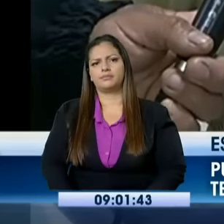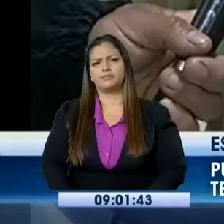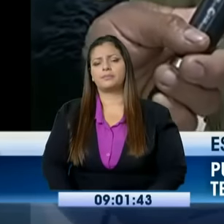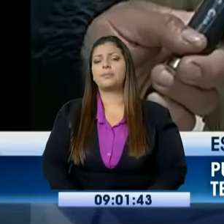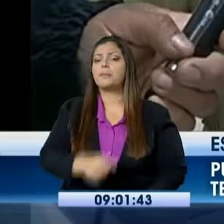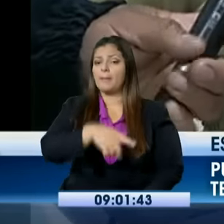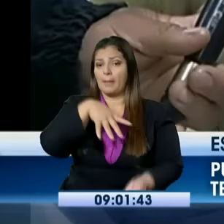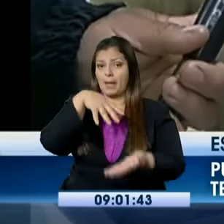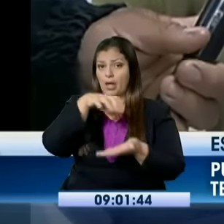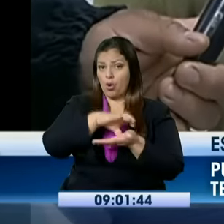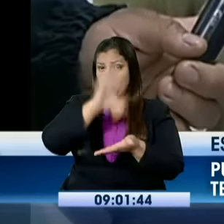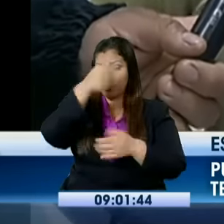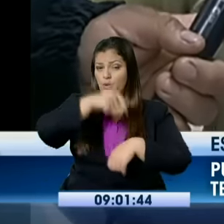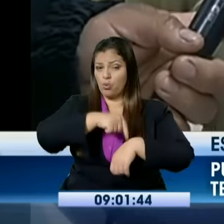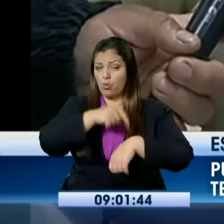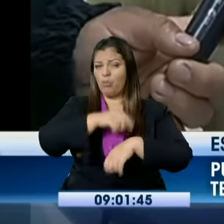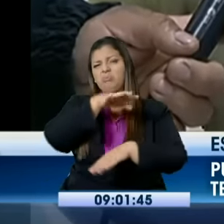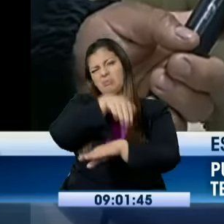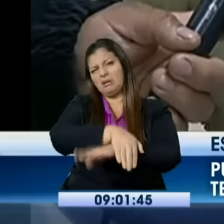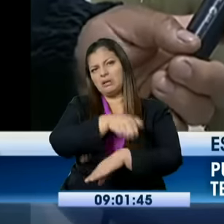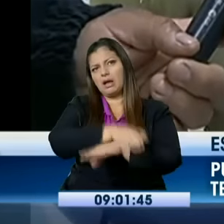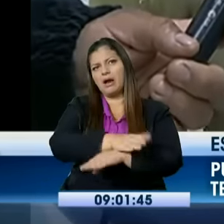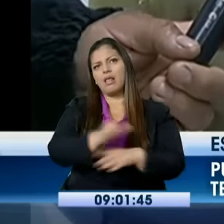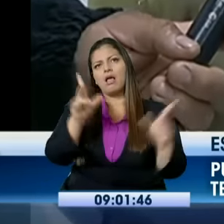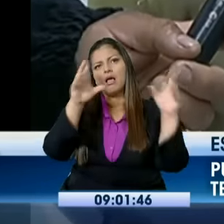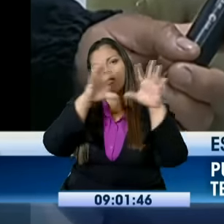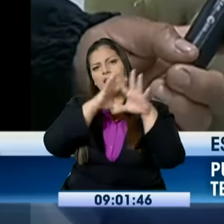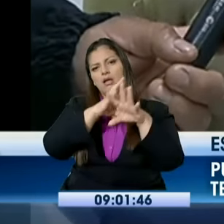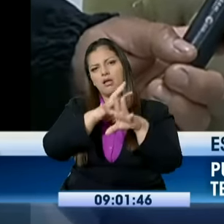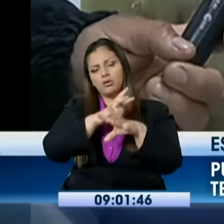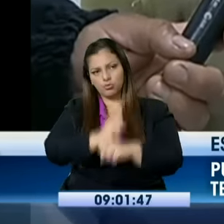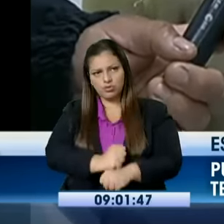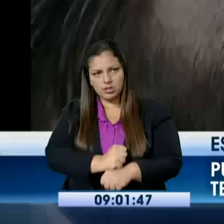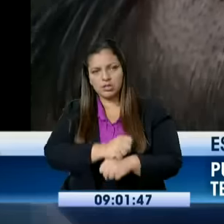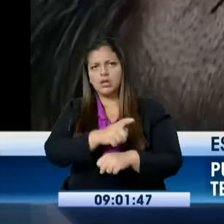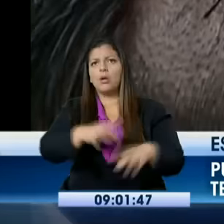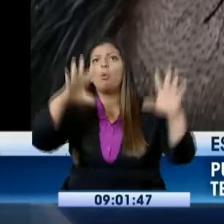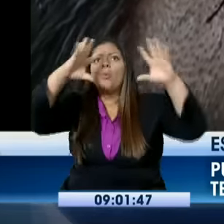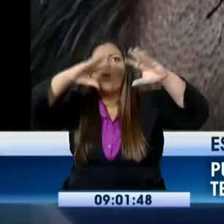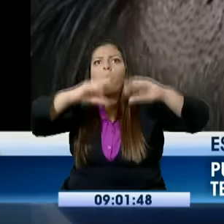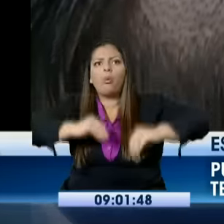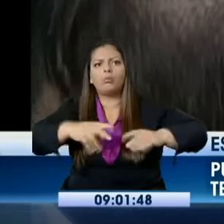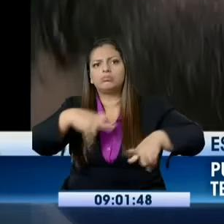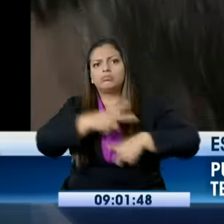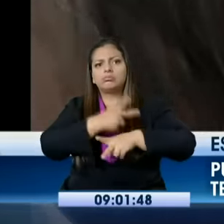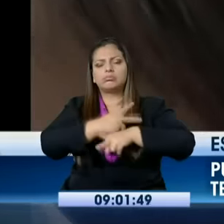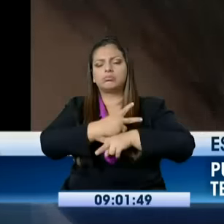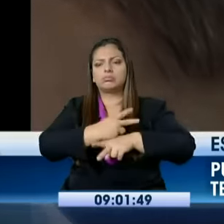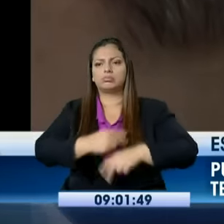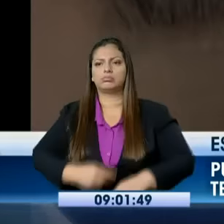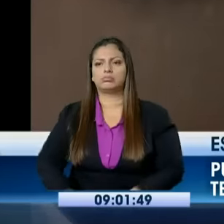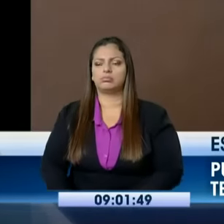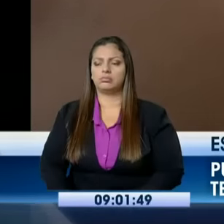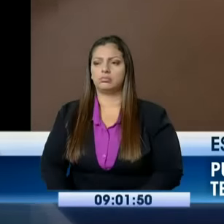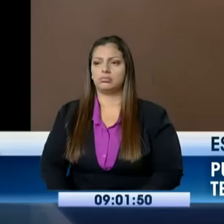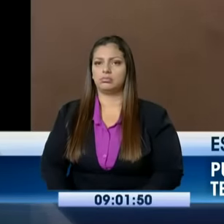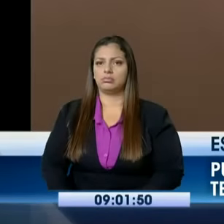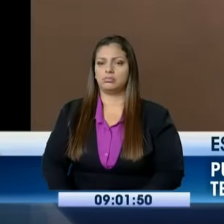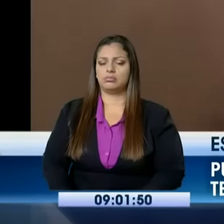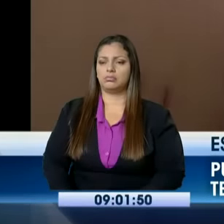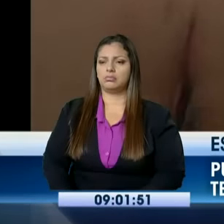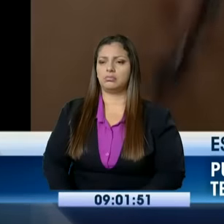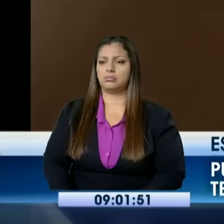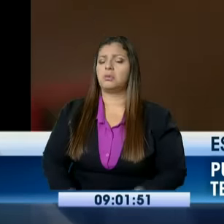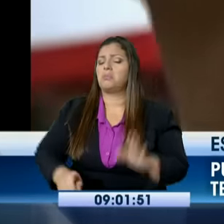y todo eso es sólido, no hay luces y por ahí es peligroso. ¿Es la primera vez que a su hijo le hacen esto?